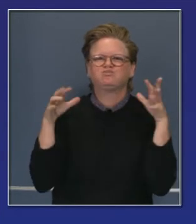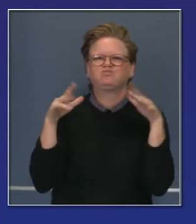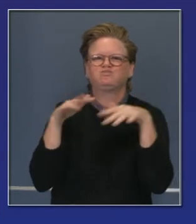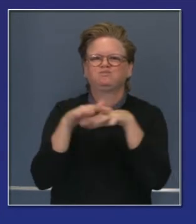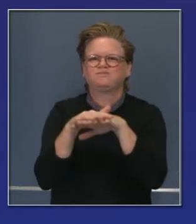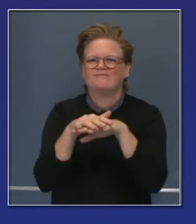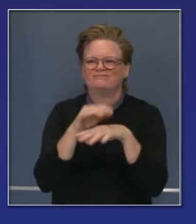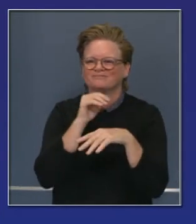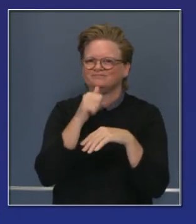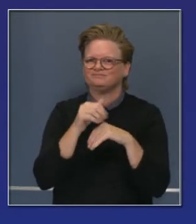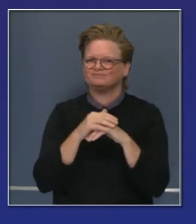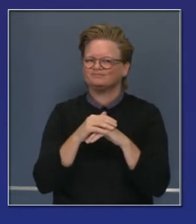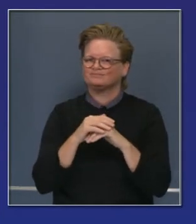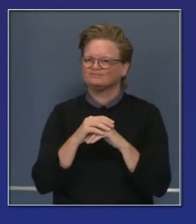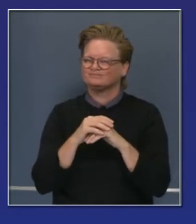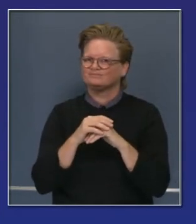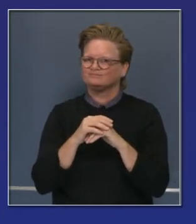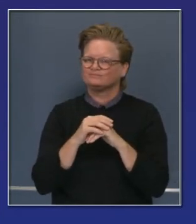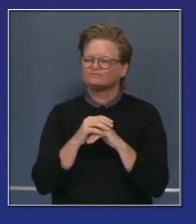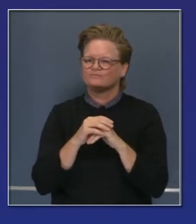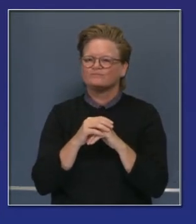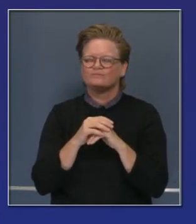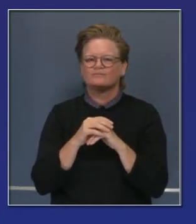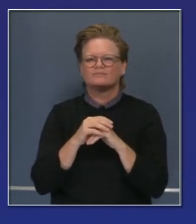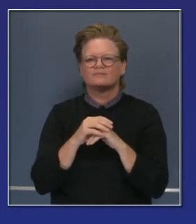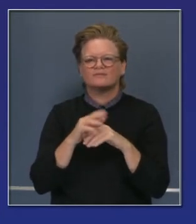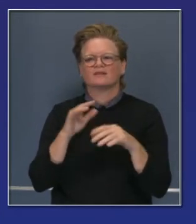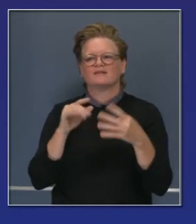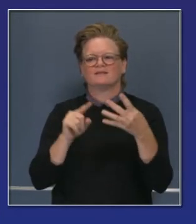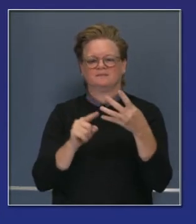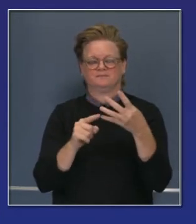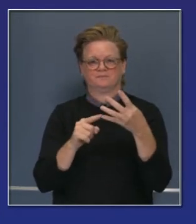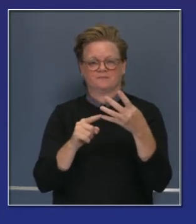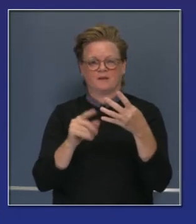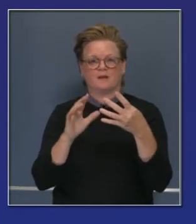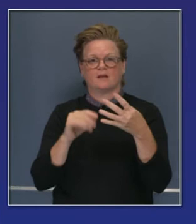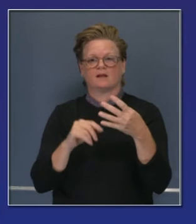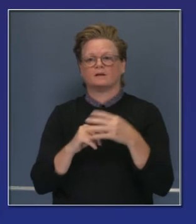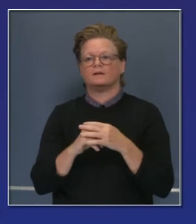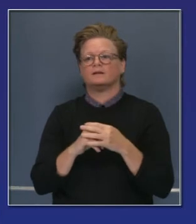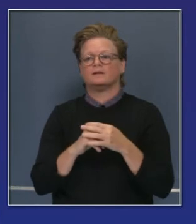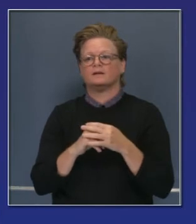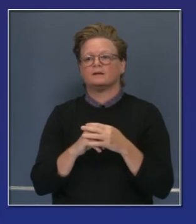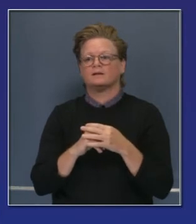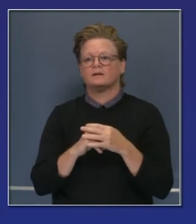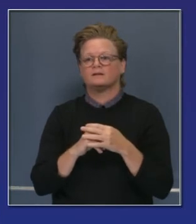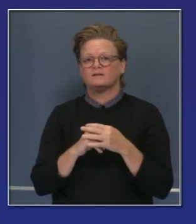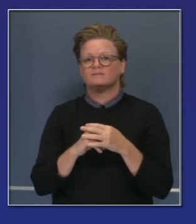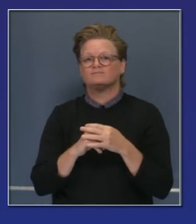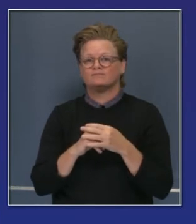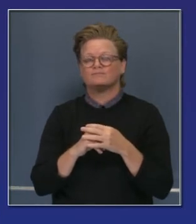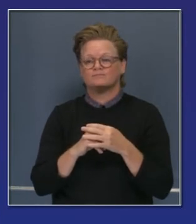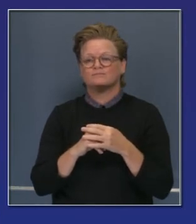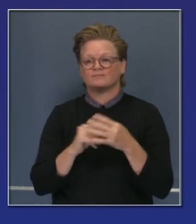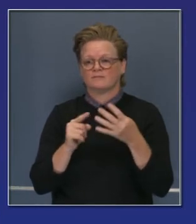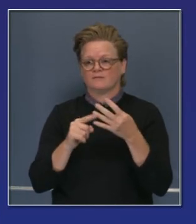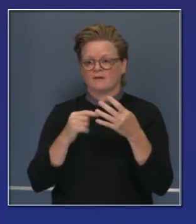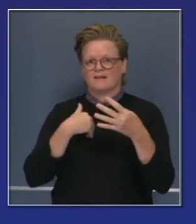control del requisito de usar mascarillas en presencia de otros, y asegurarse uno de